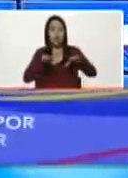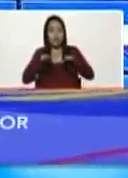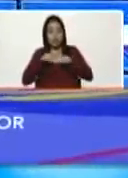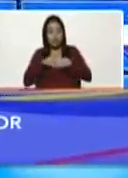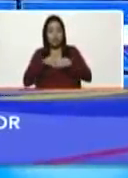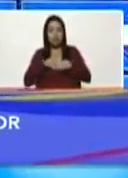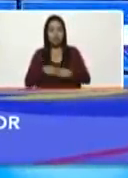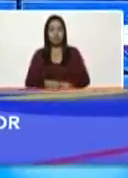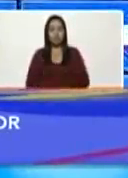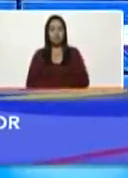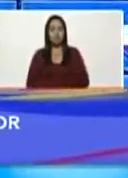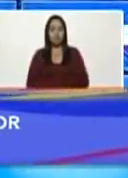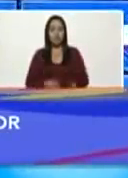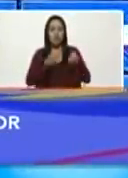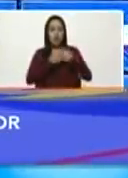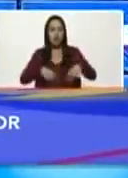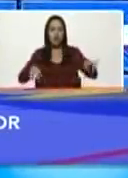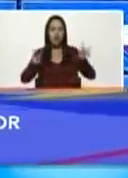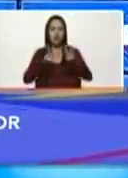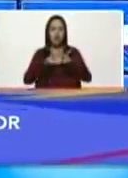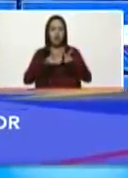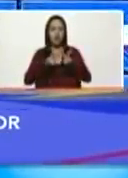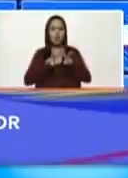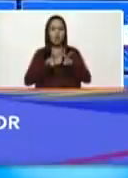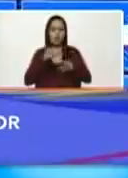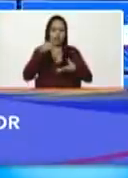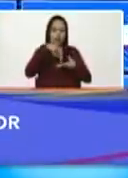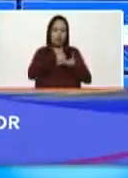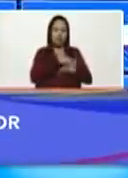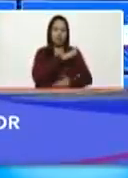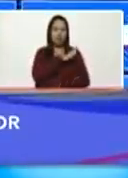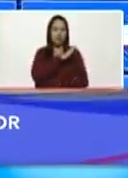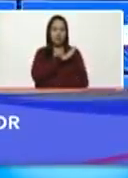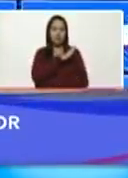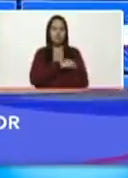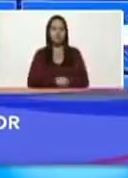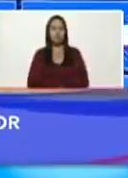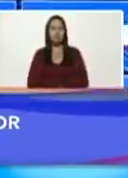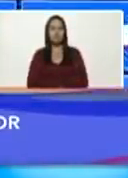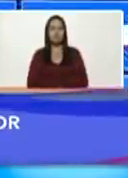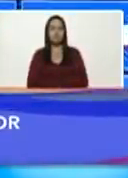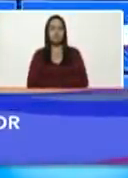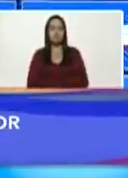Reconozcamos los valores innatos que tenemos